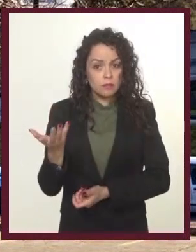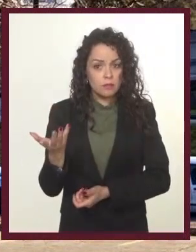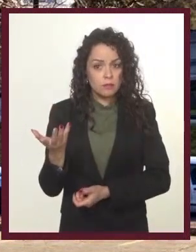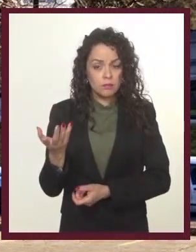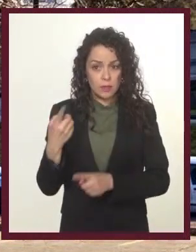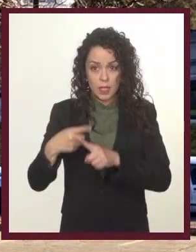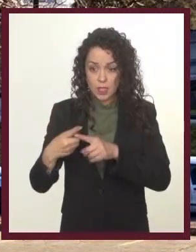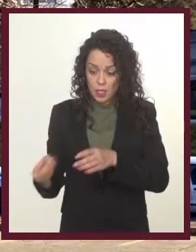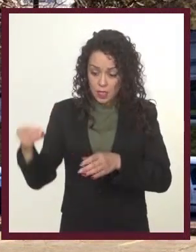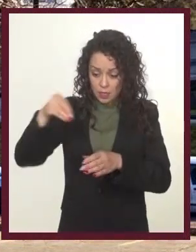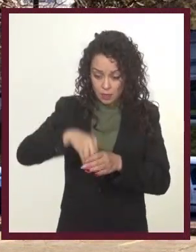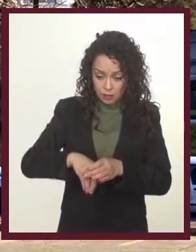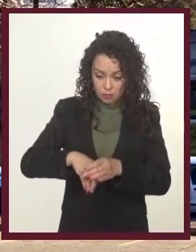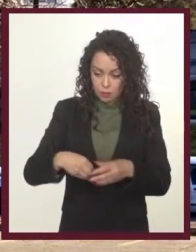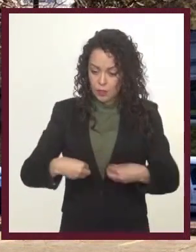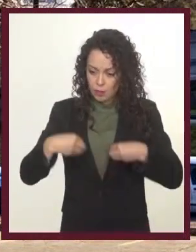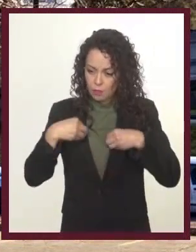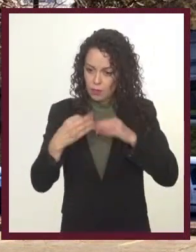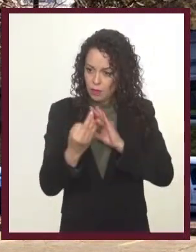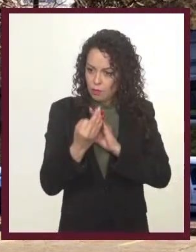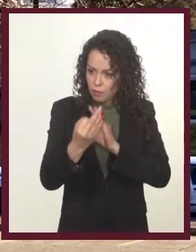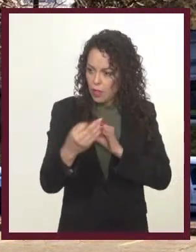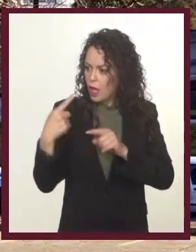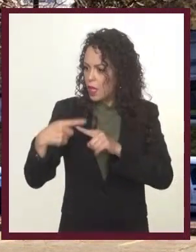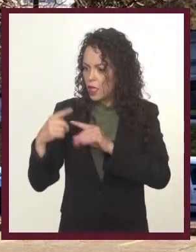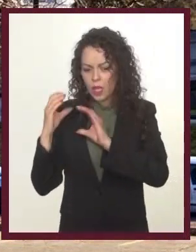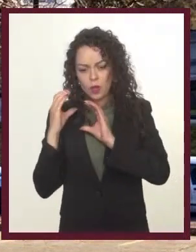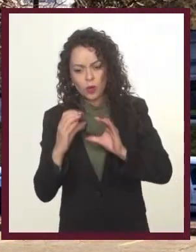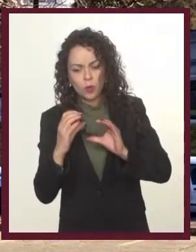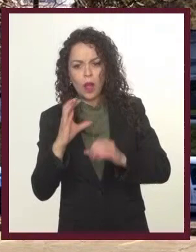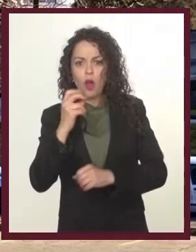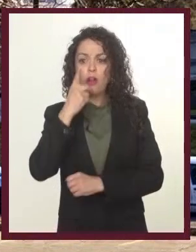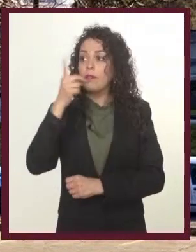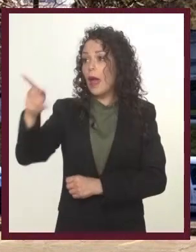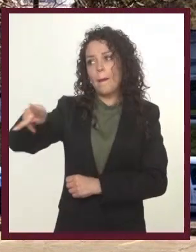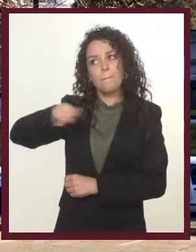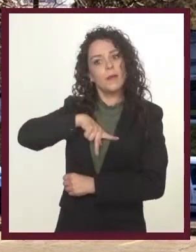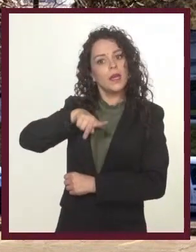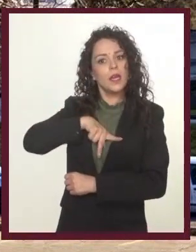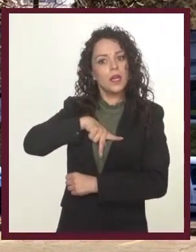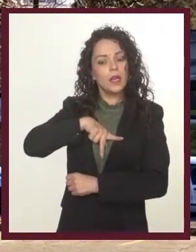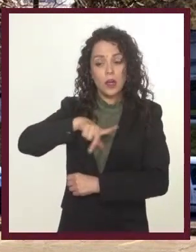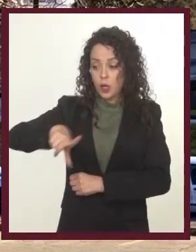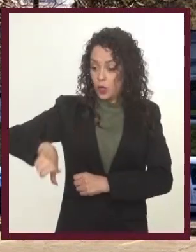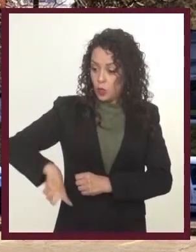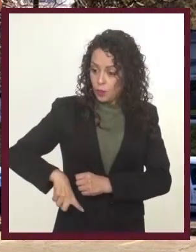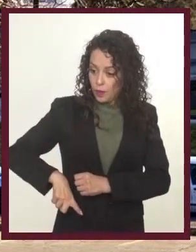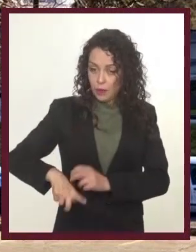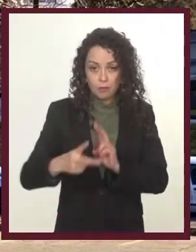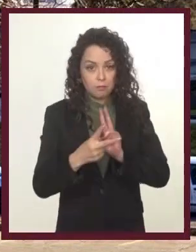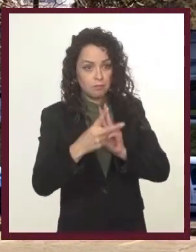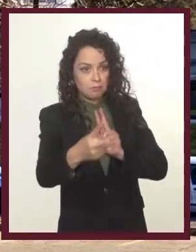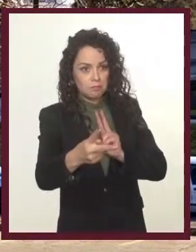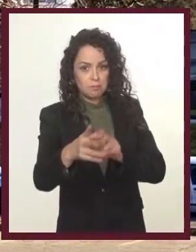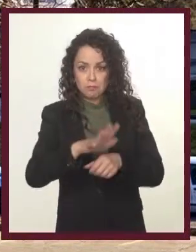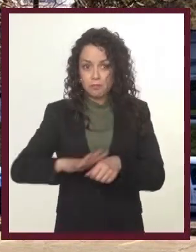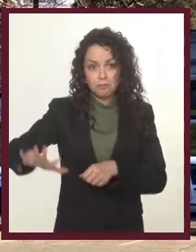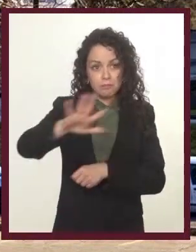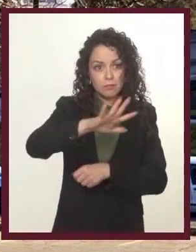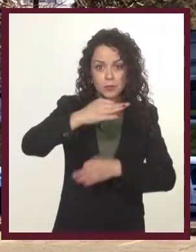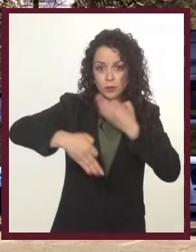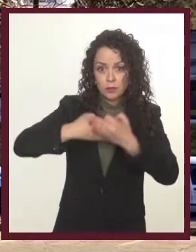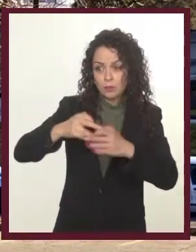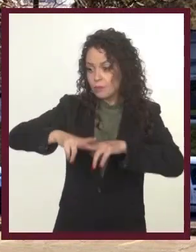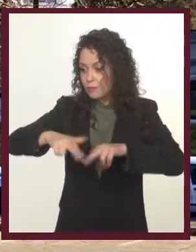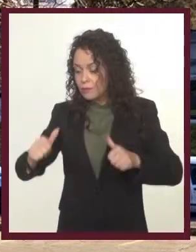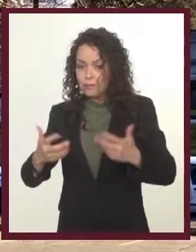lo plantó? ¿De quién vive frente a él? ¿De quién lo cuida? ¿De quién dice, este árbol es mío? ¿Del gobierno, de los vecinos, de